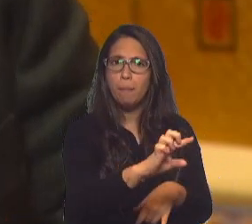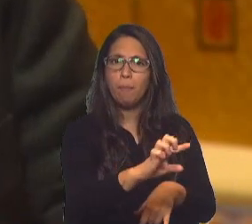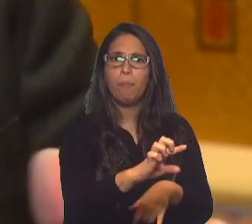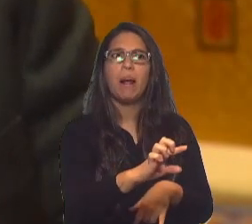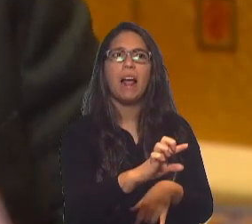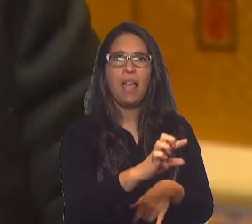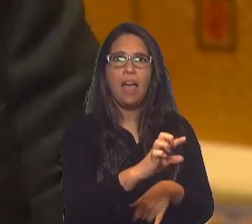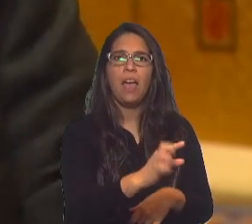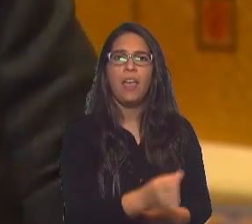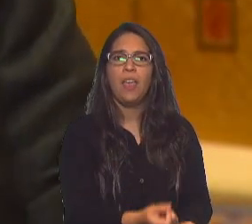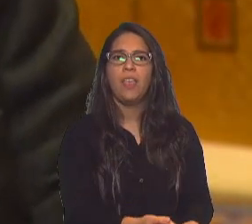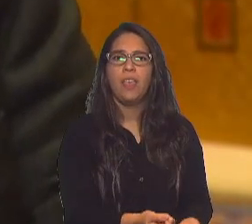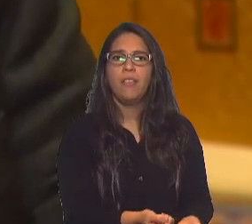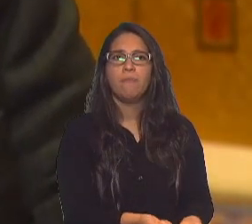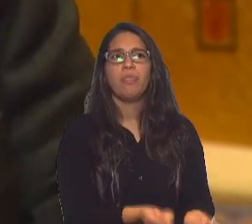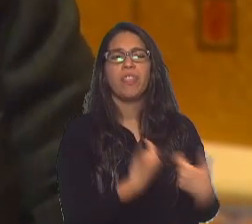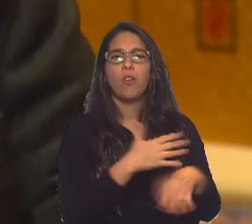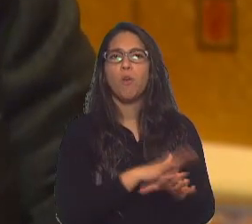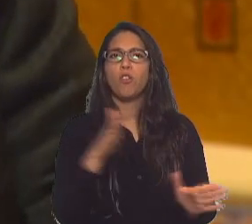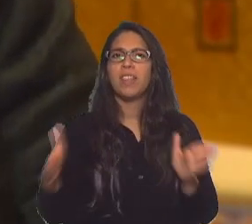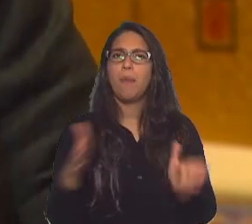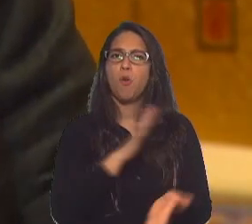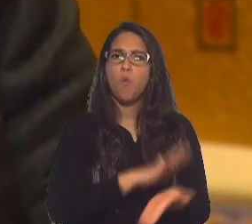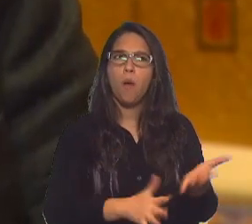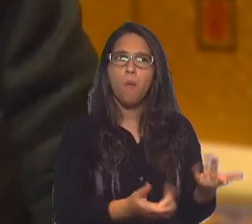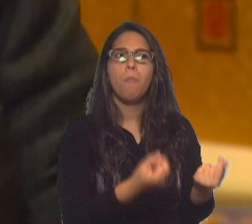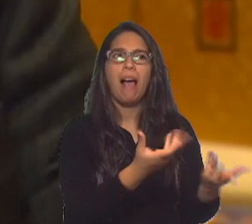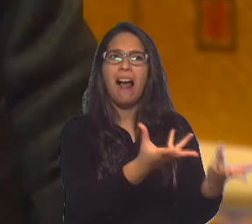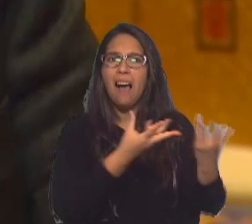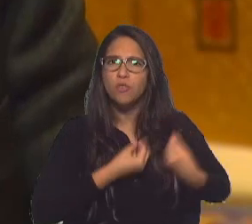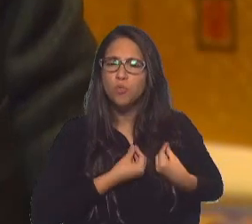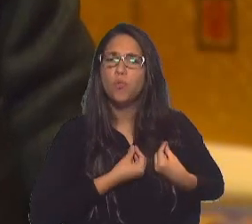habilite un nuevo tramo para poder disponer de ellos.